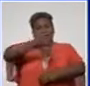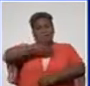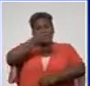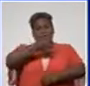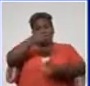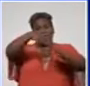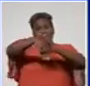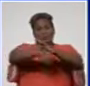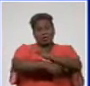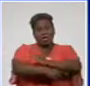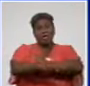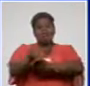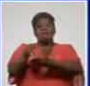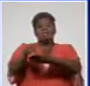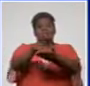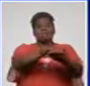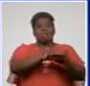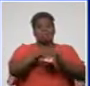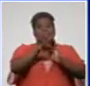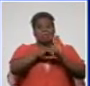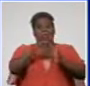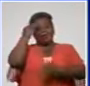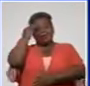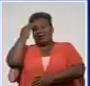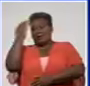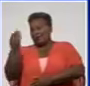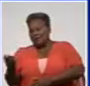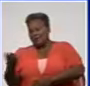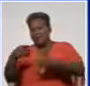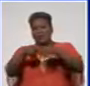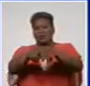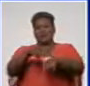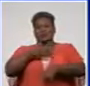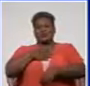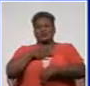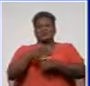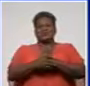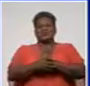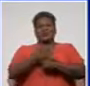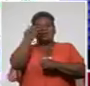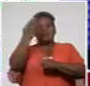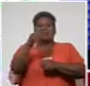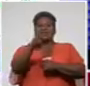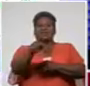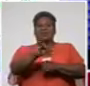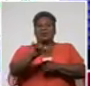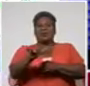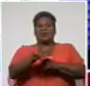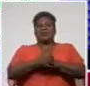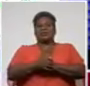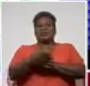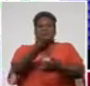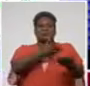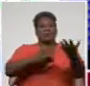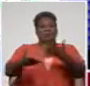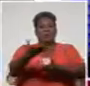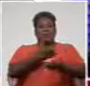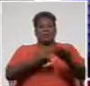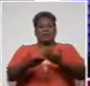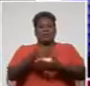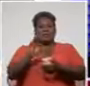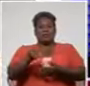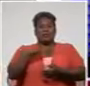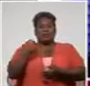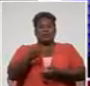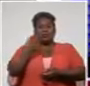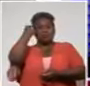la implementación de estas medidas. Gracias otra vez por habernos acompañado esta mañana. Gracias a ustedes por darnos la oportunidad de compartir y decirles que estamos muy atentos